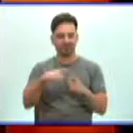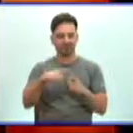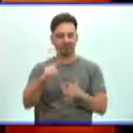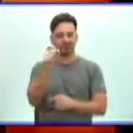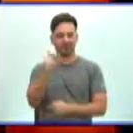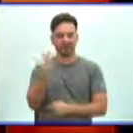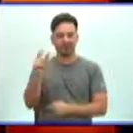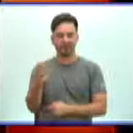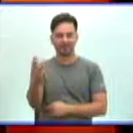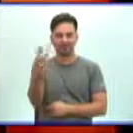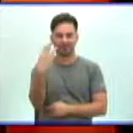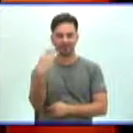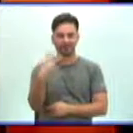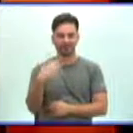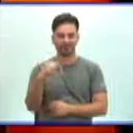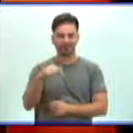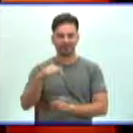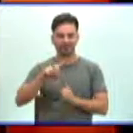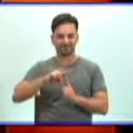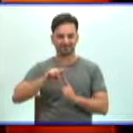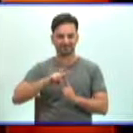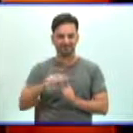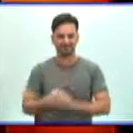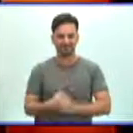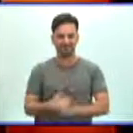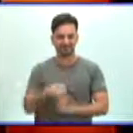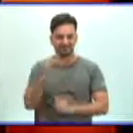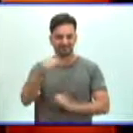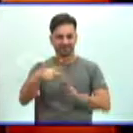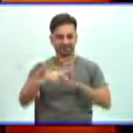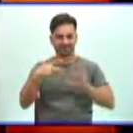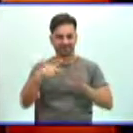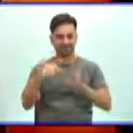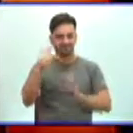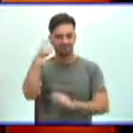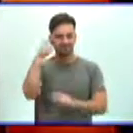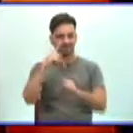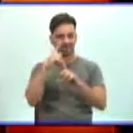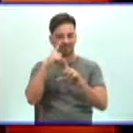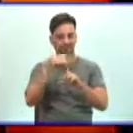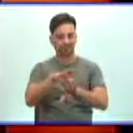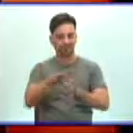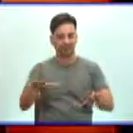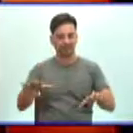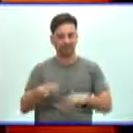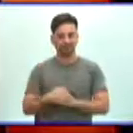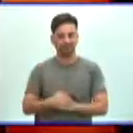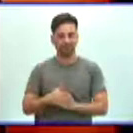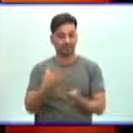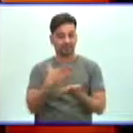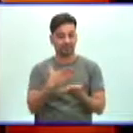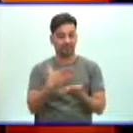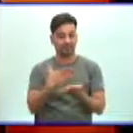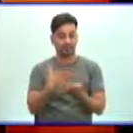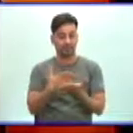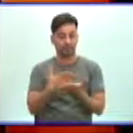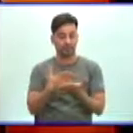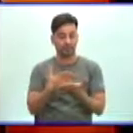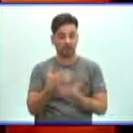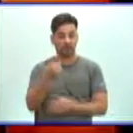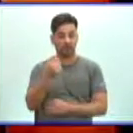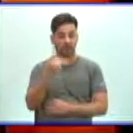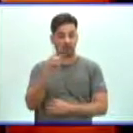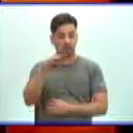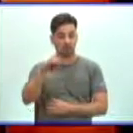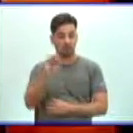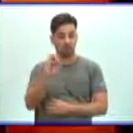que dedicamos a las ciencias naturales. Ya han comenzado el estudio de la atmósfera, esa unidad de estudio que nos explica